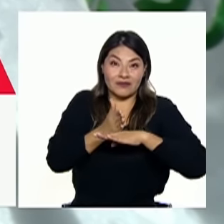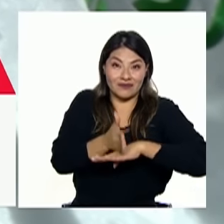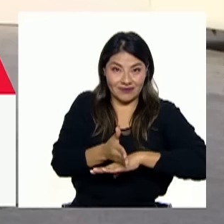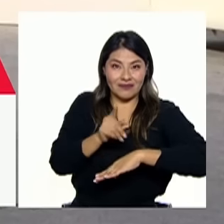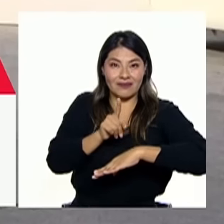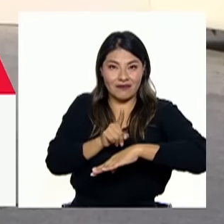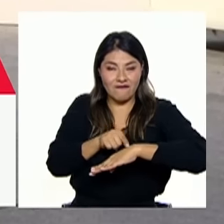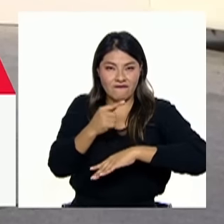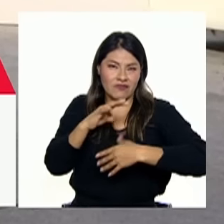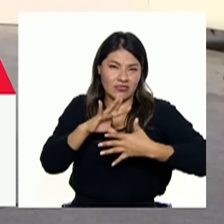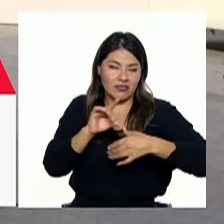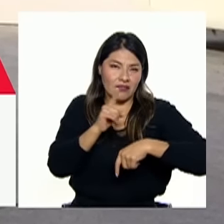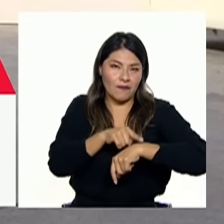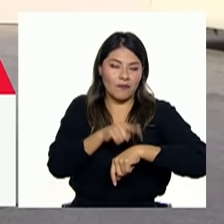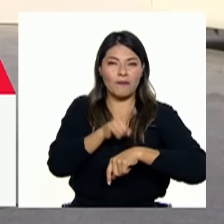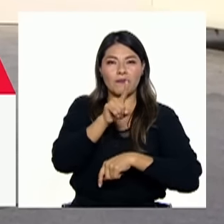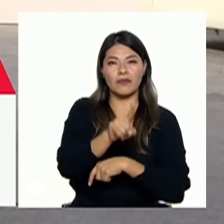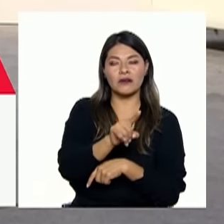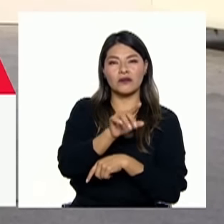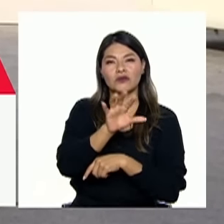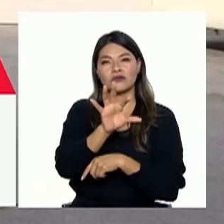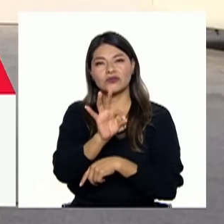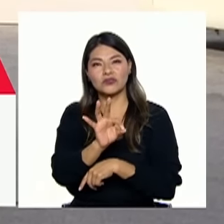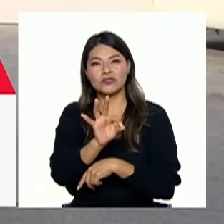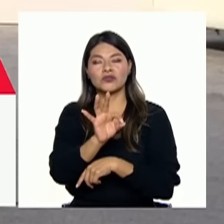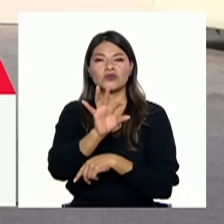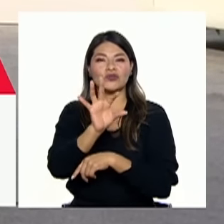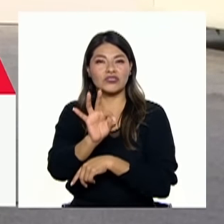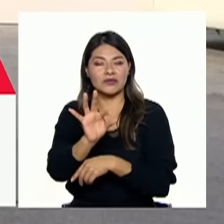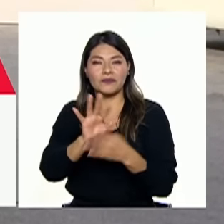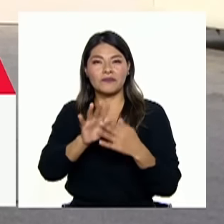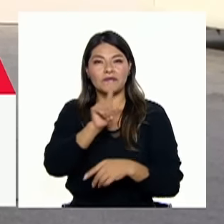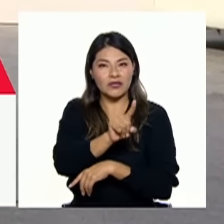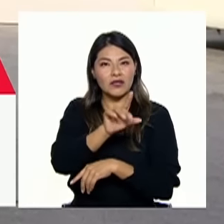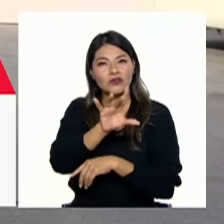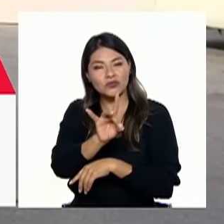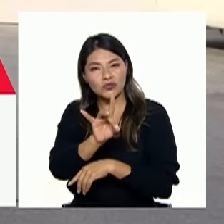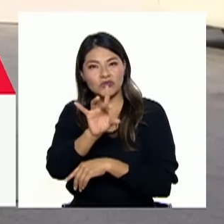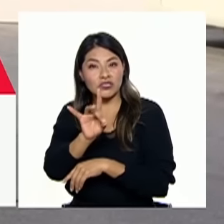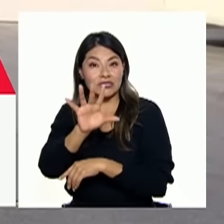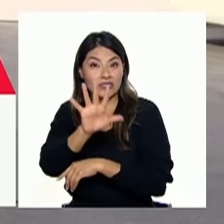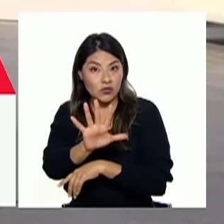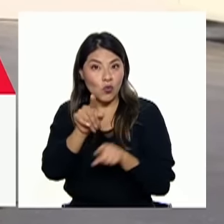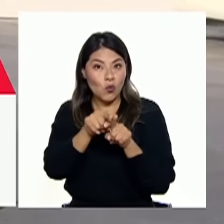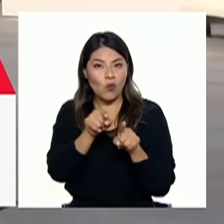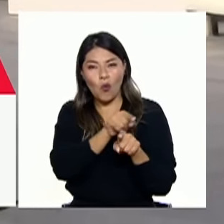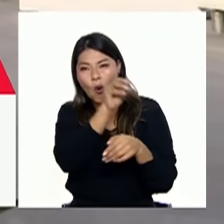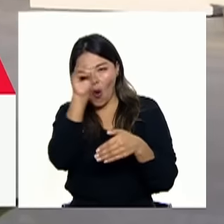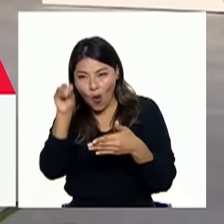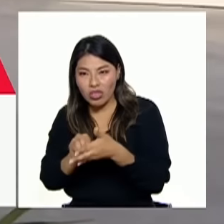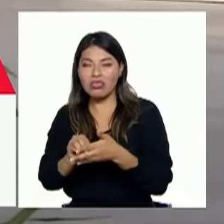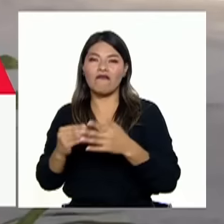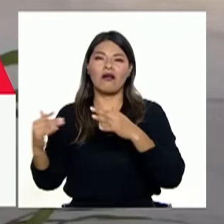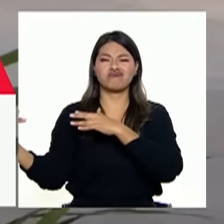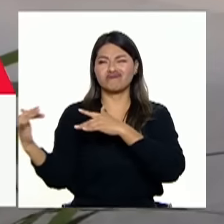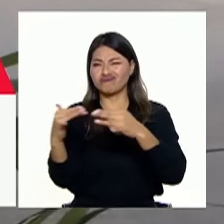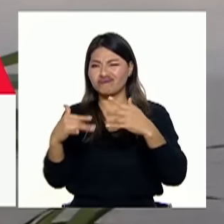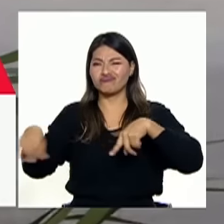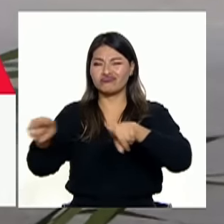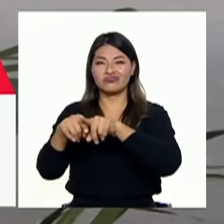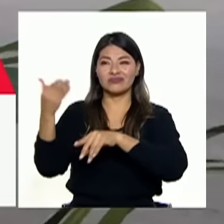1895, un año antes de la fundación de la Sociedad Nacional de Industrias, una cruenta guerra civil entre partidarios